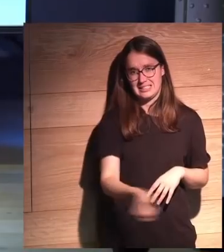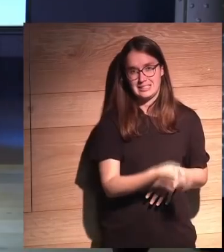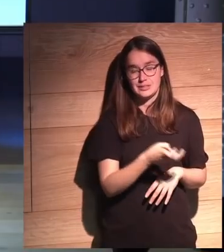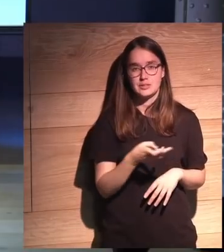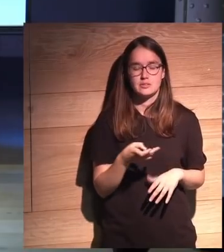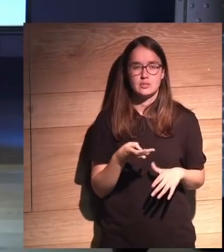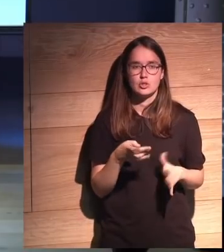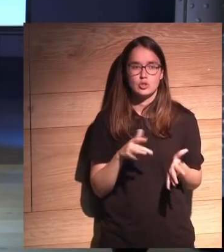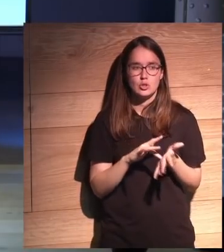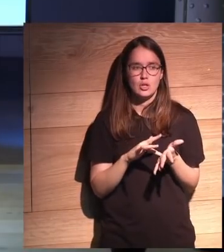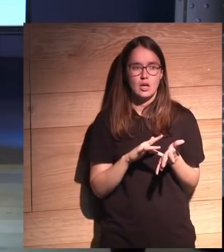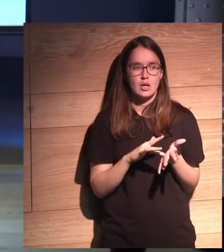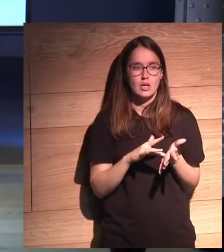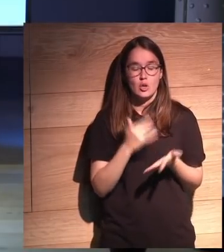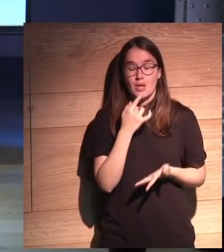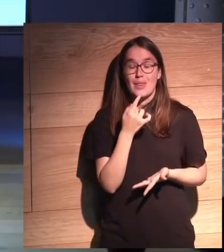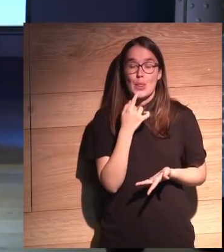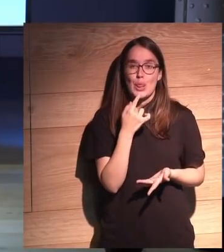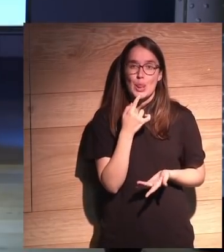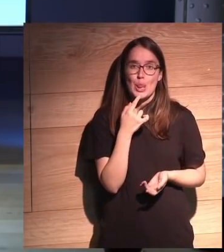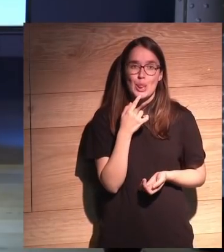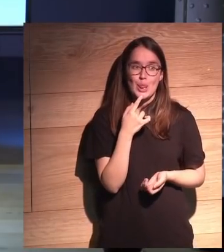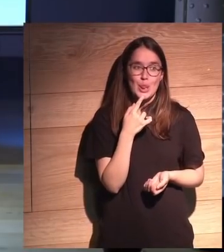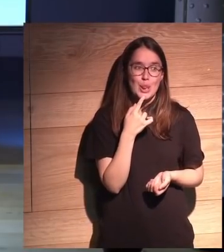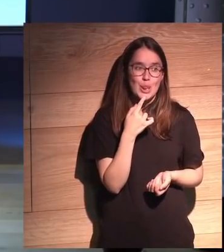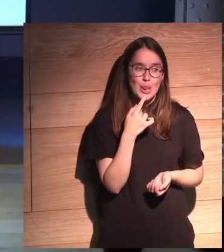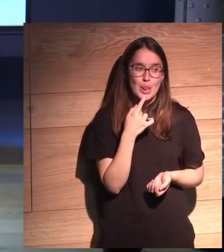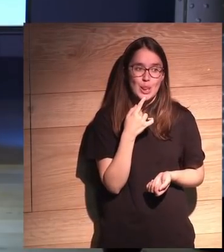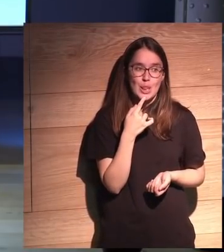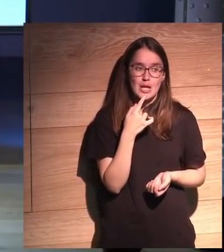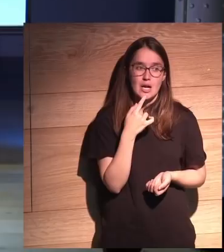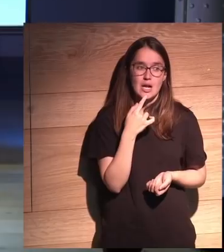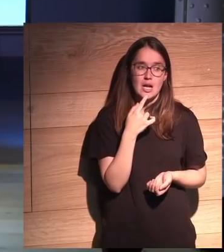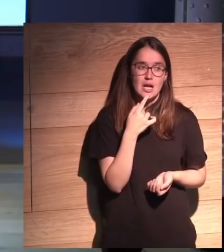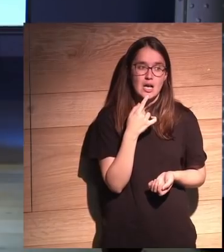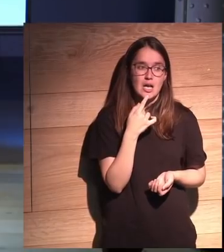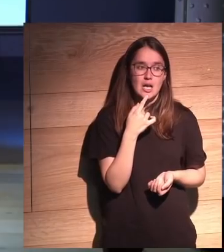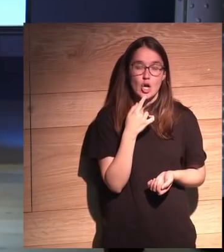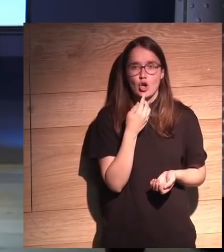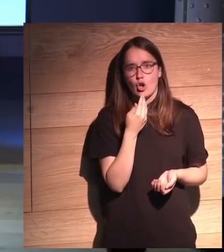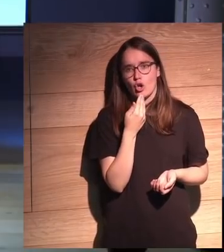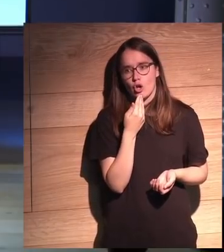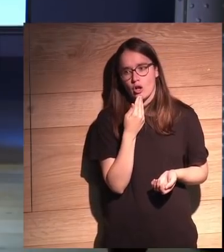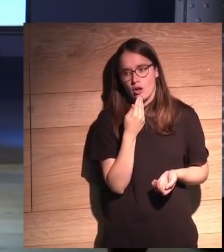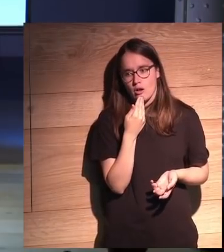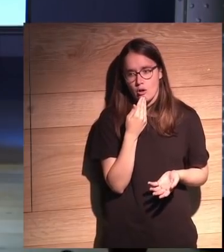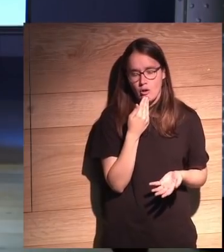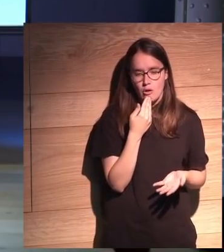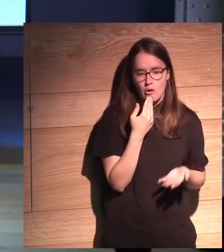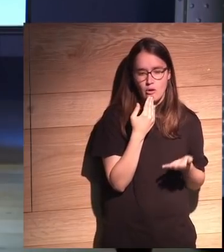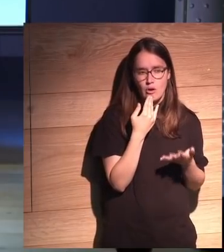etc., eran, y lo voy a decir sin juzgarlos, verdaderos crápulas, ¿no?, que